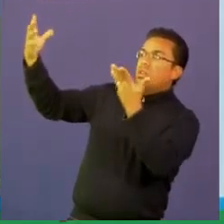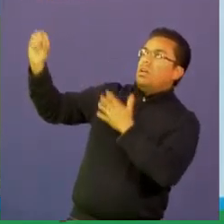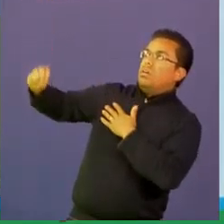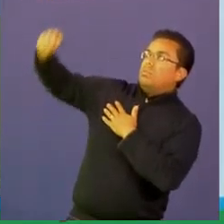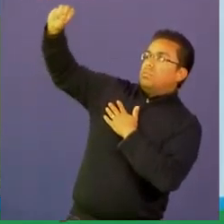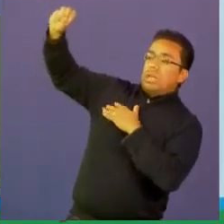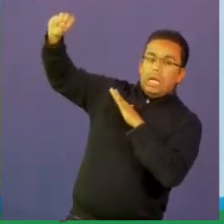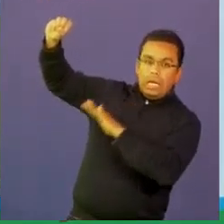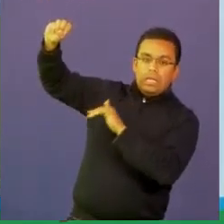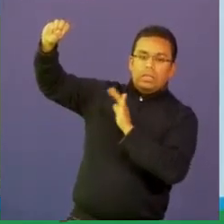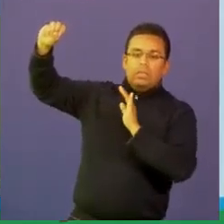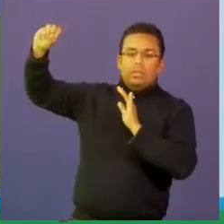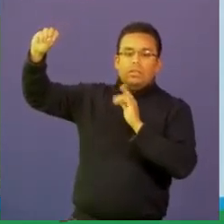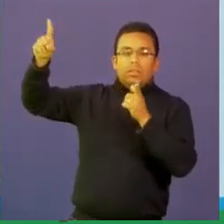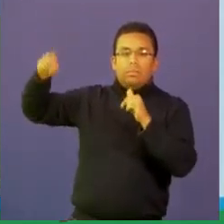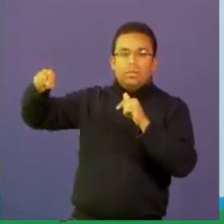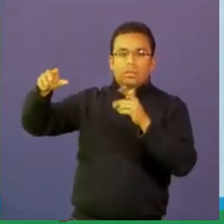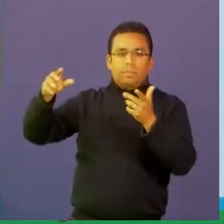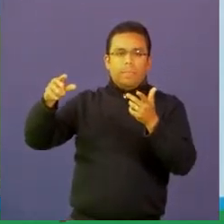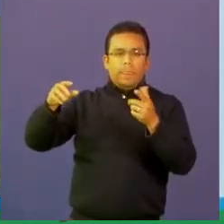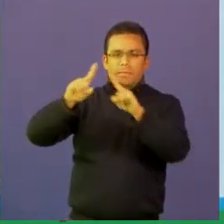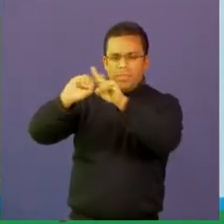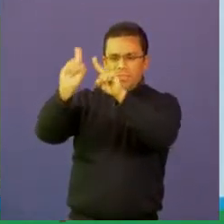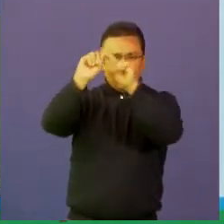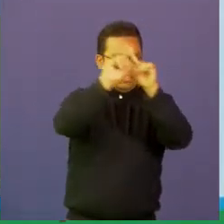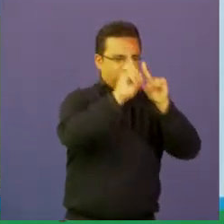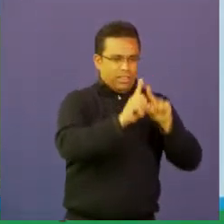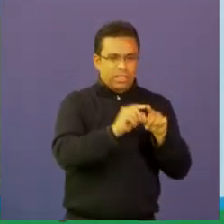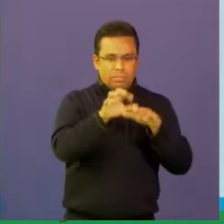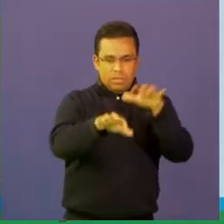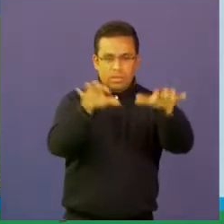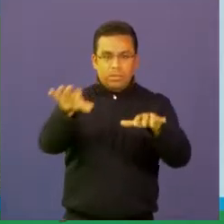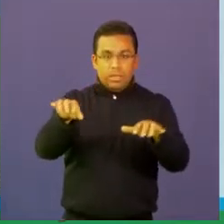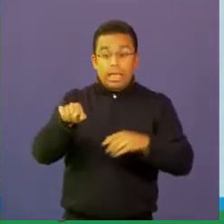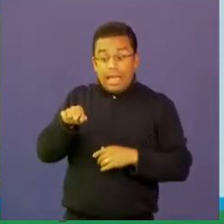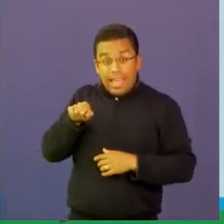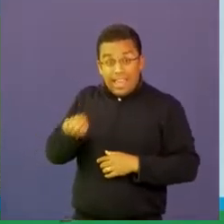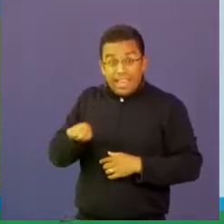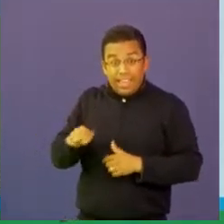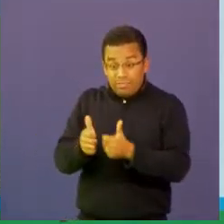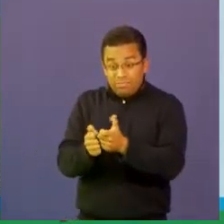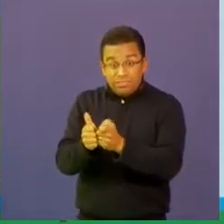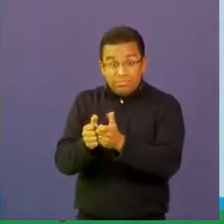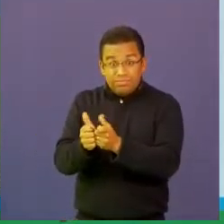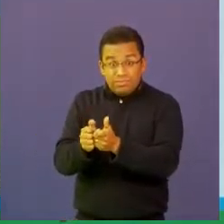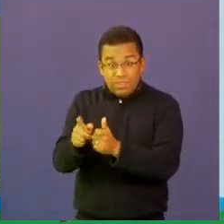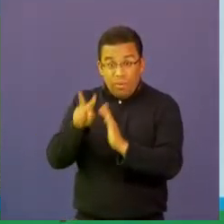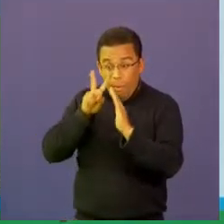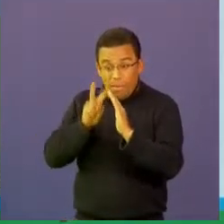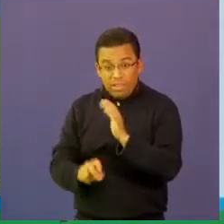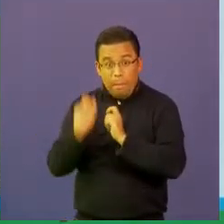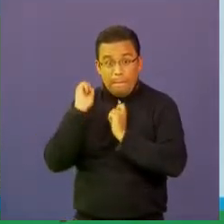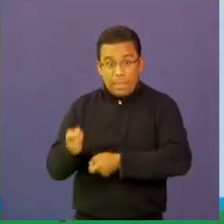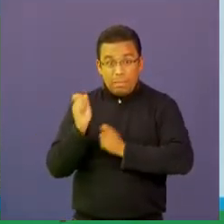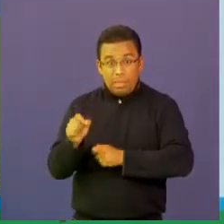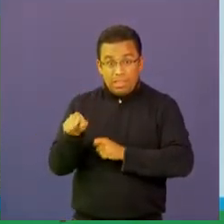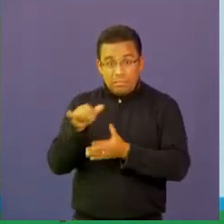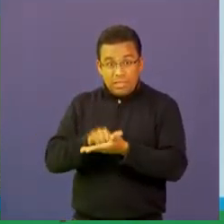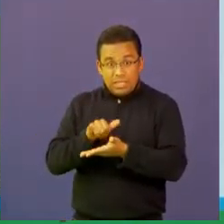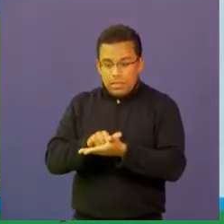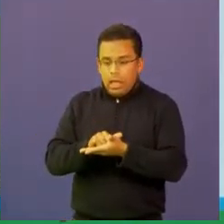Ustedes saben que así es el entorno de Minecraft y entonces ese fue el puntapié para que de la mano incluso de sus estudiantes y